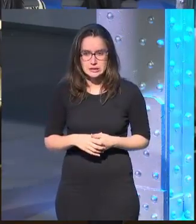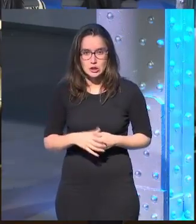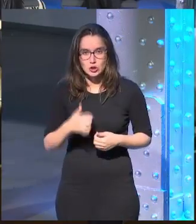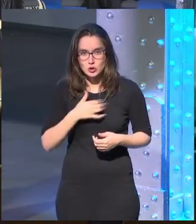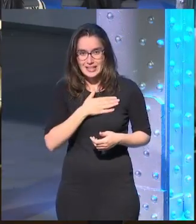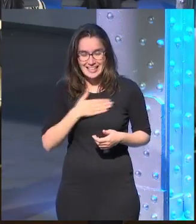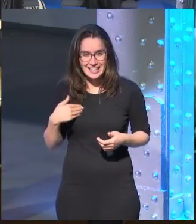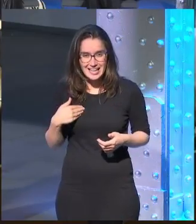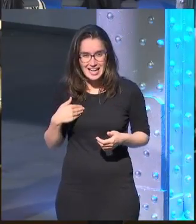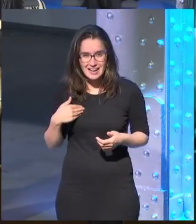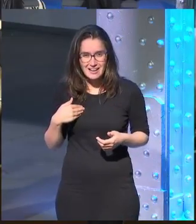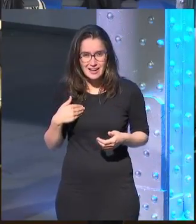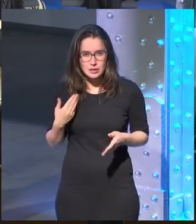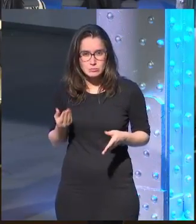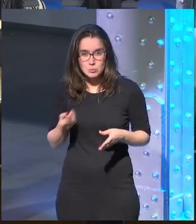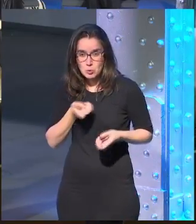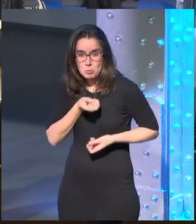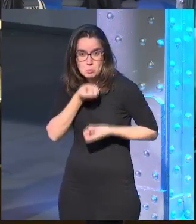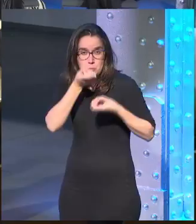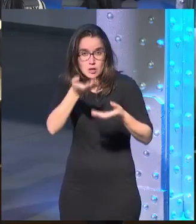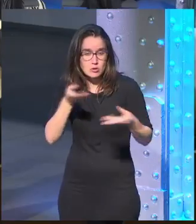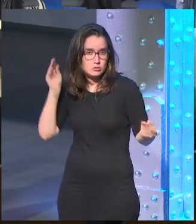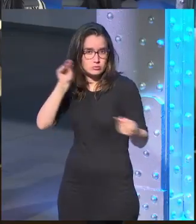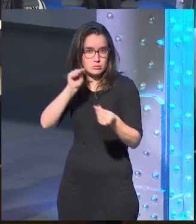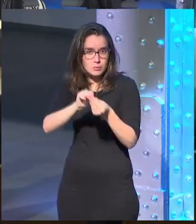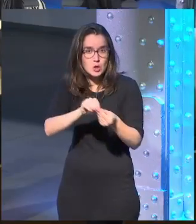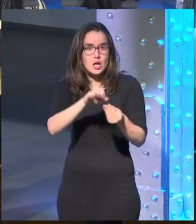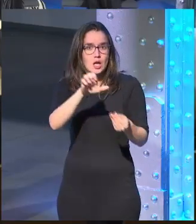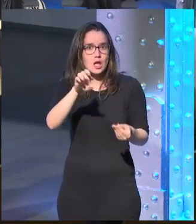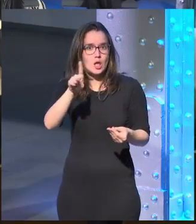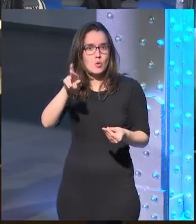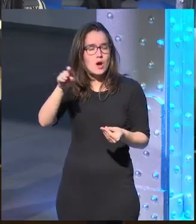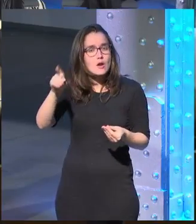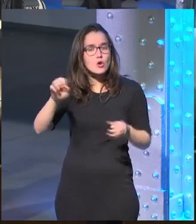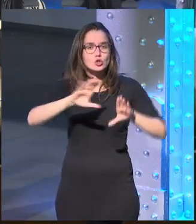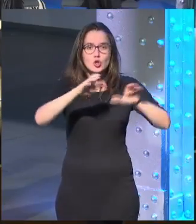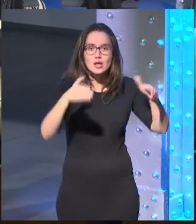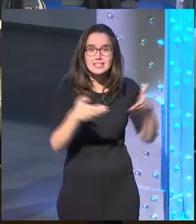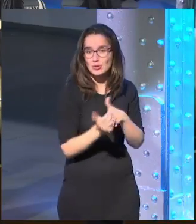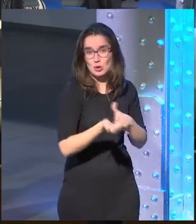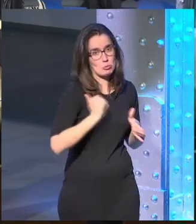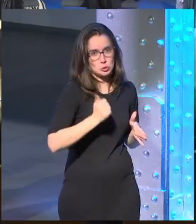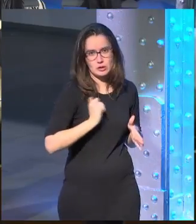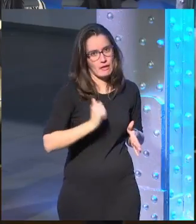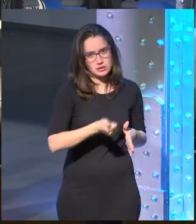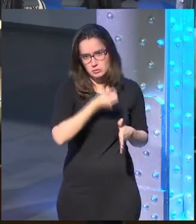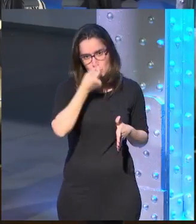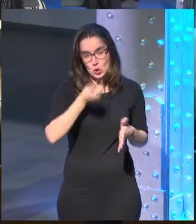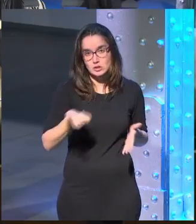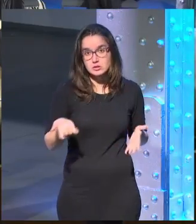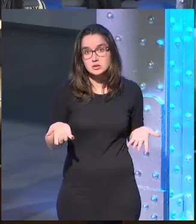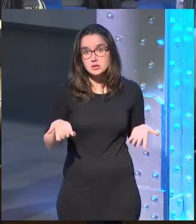yo quería hacer... quería sumar, y estando muy de acuerdo con lo que ha dicho Eduardo, y esos colectivos con menos oportunidades,